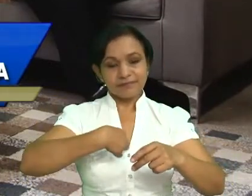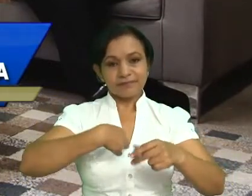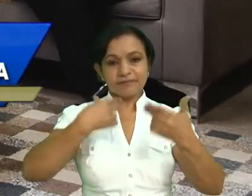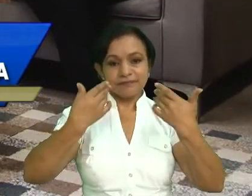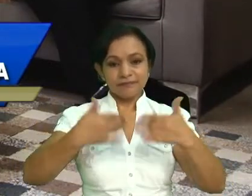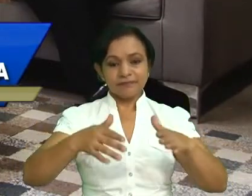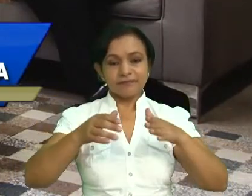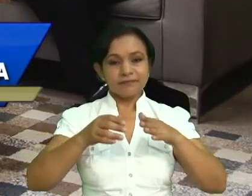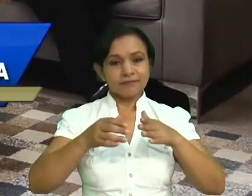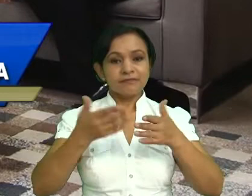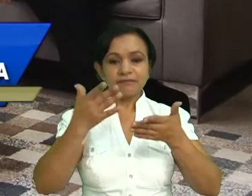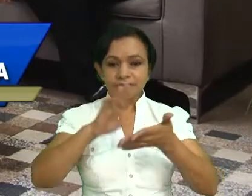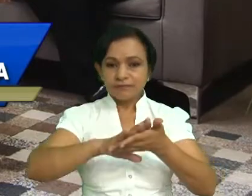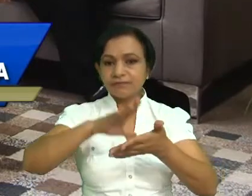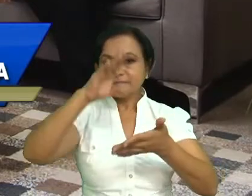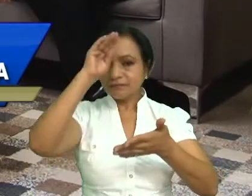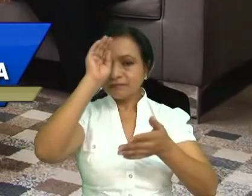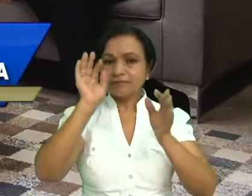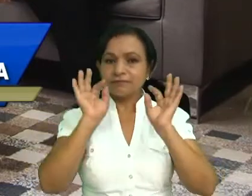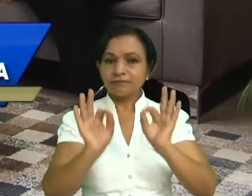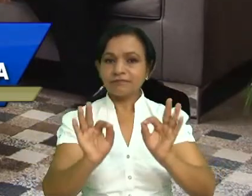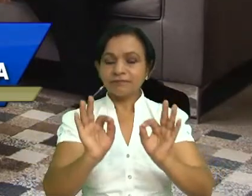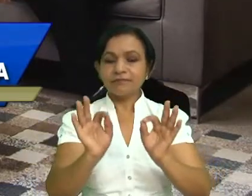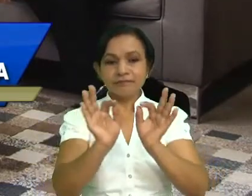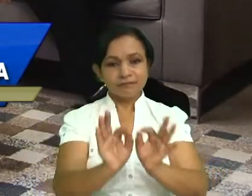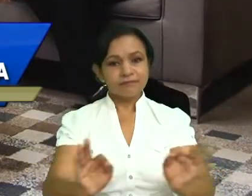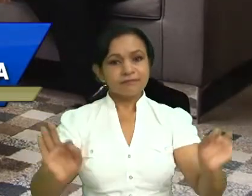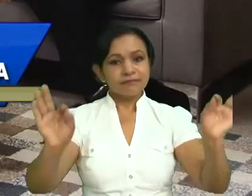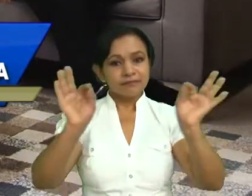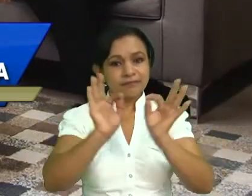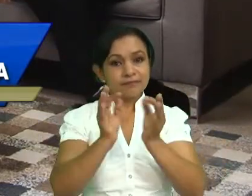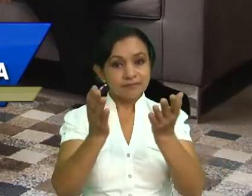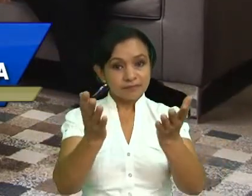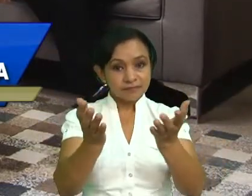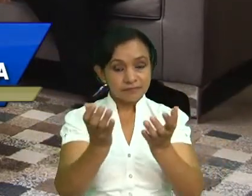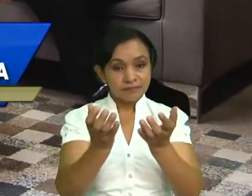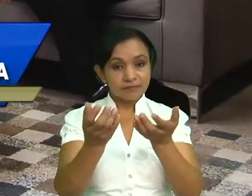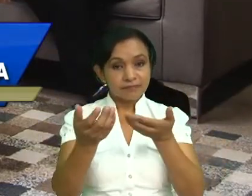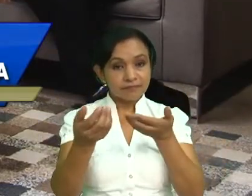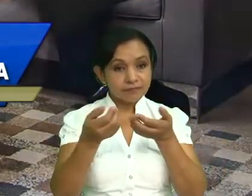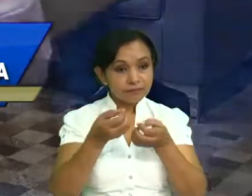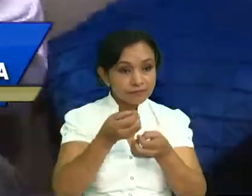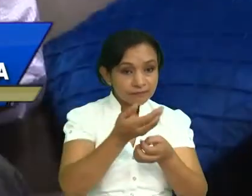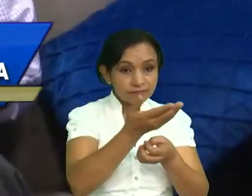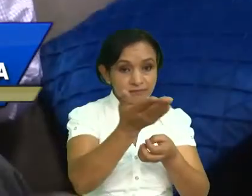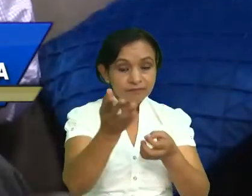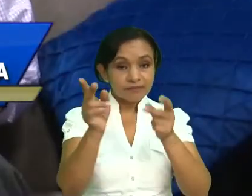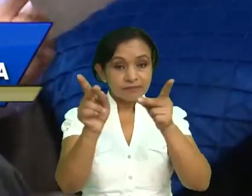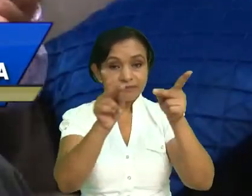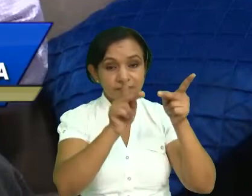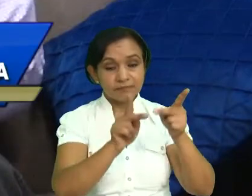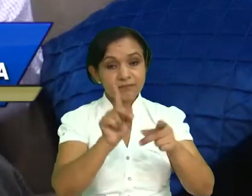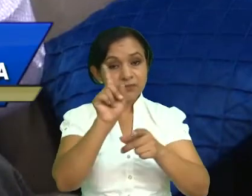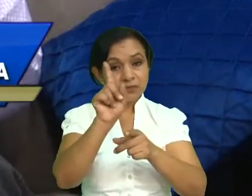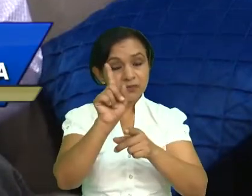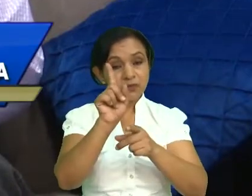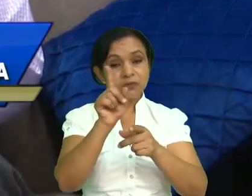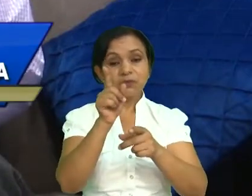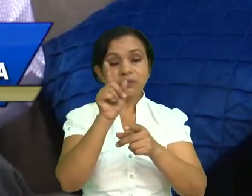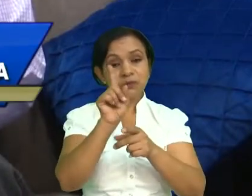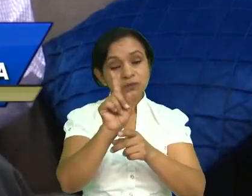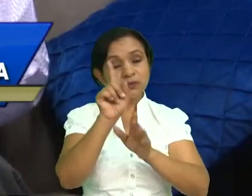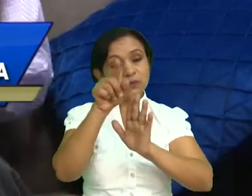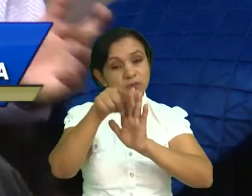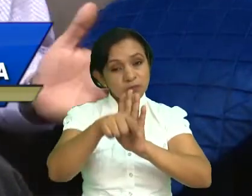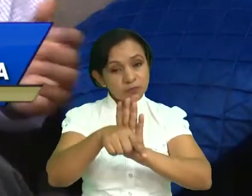camino de conocimiento ya acumulado en esto bastante importante, pero si usted quisiera compartir algún mensaje con nuestra audiencia, tiene las cámaras de